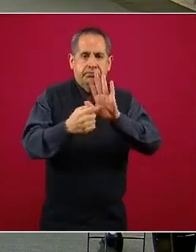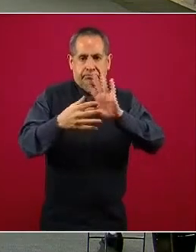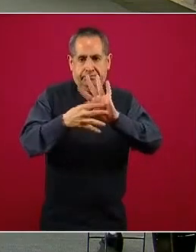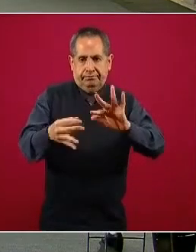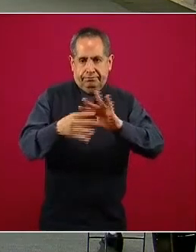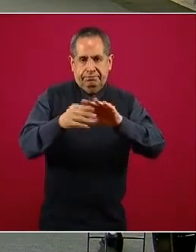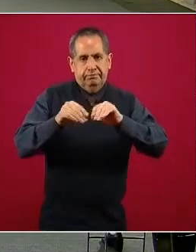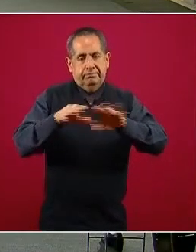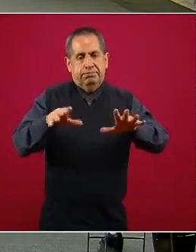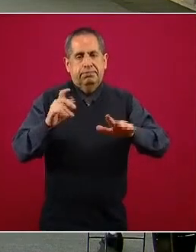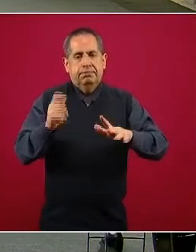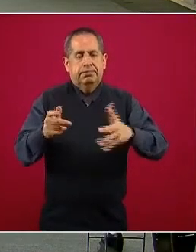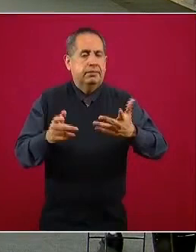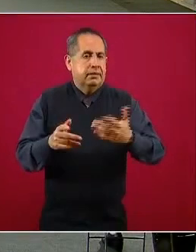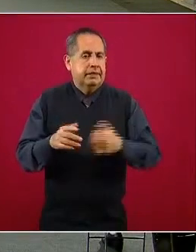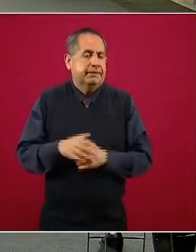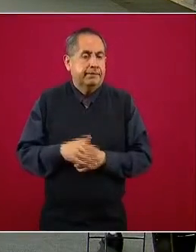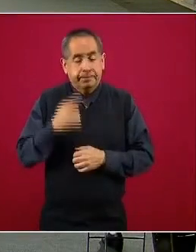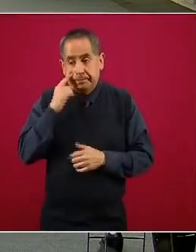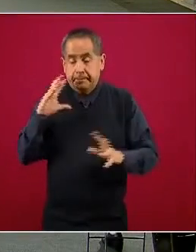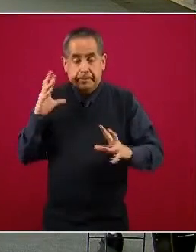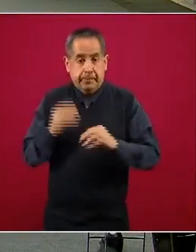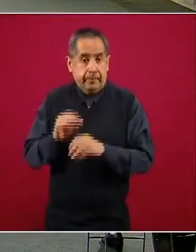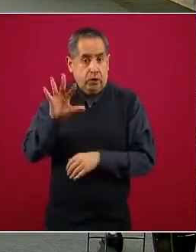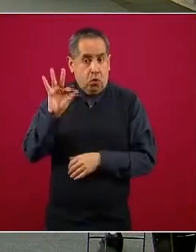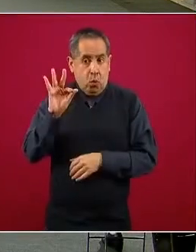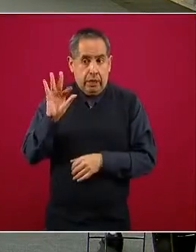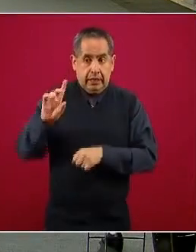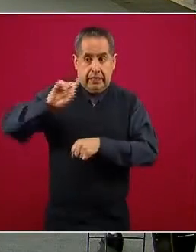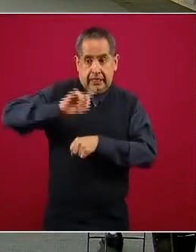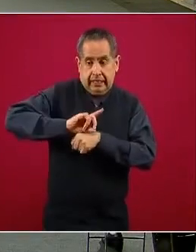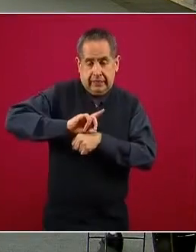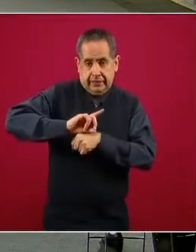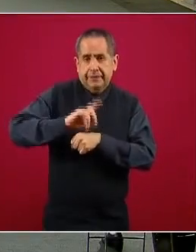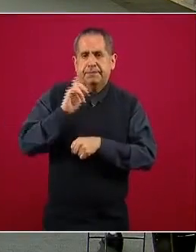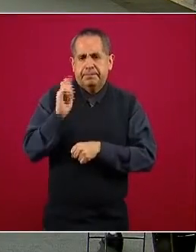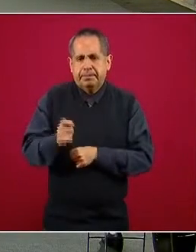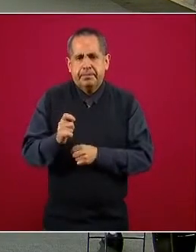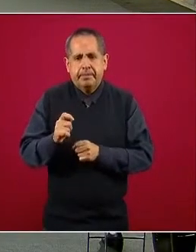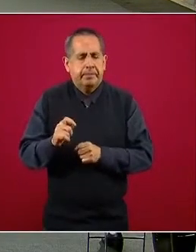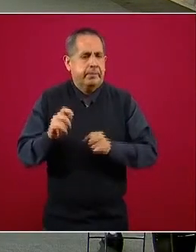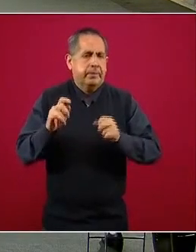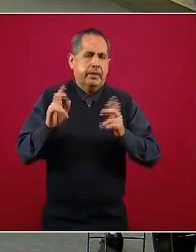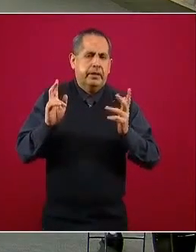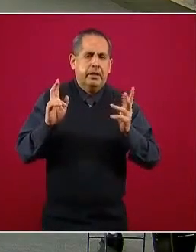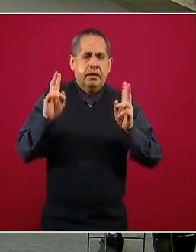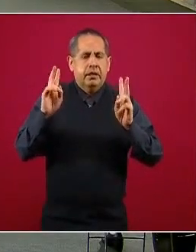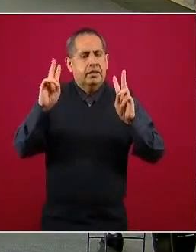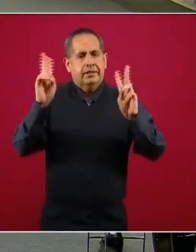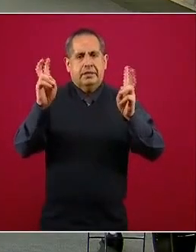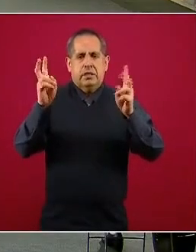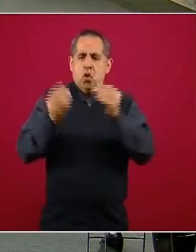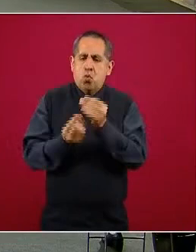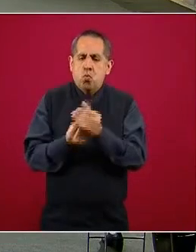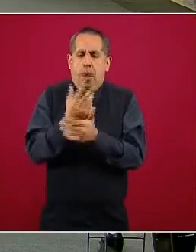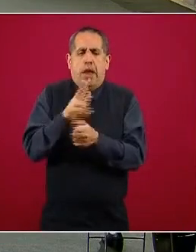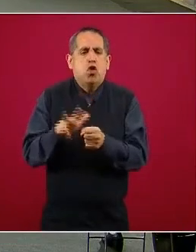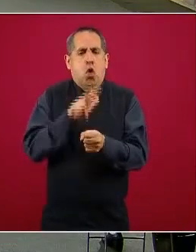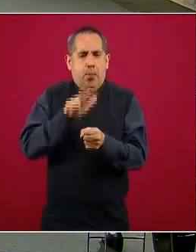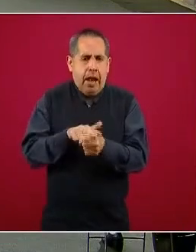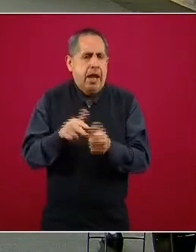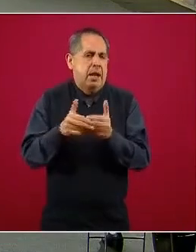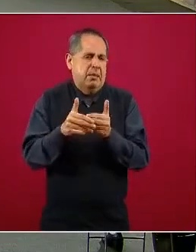que son, el contexto es, llevamos 40 días desde este proceso de la denominada nueva